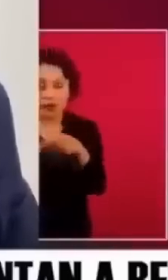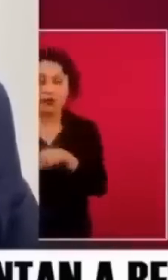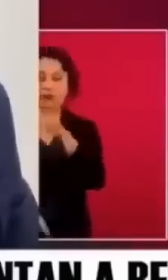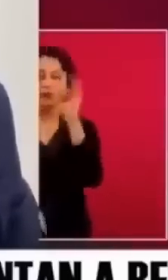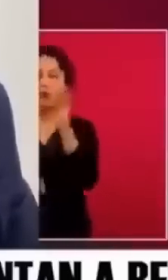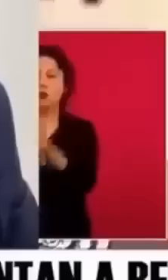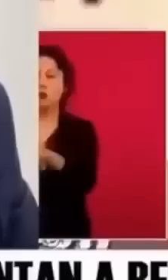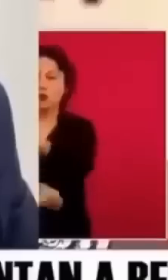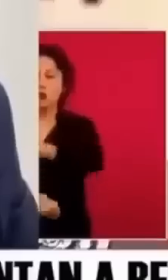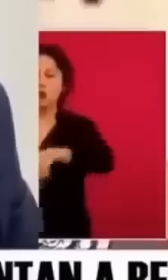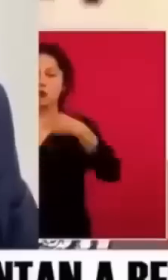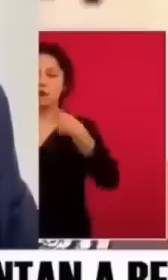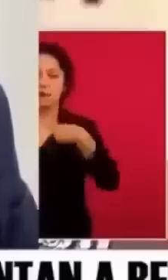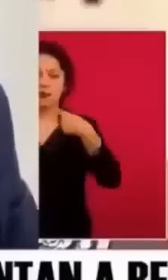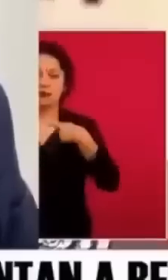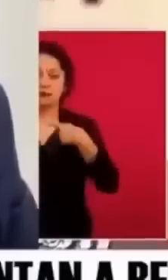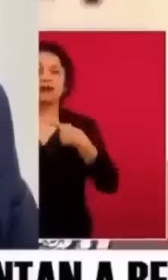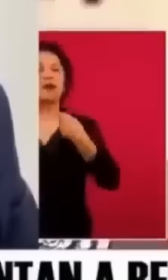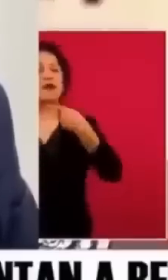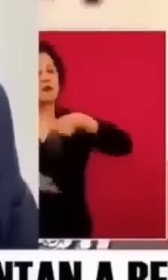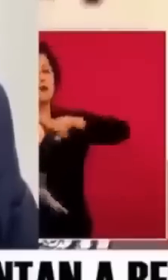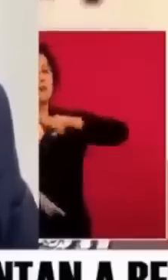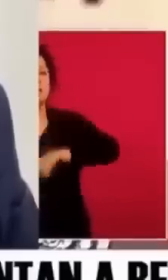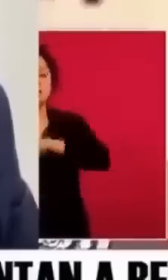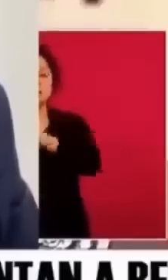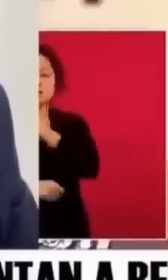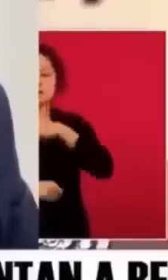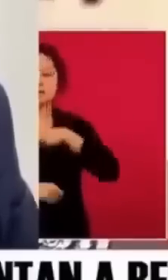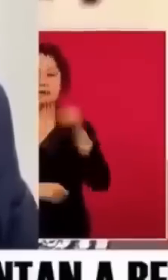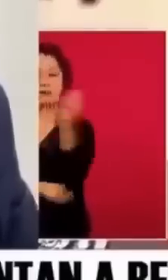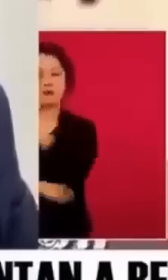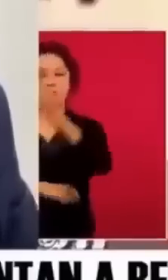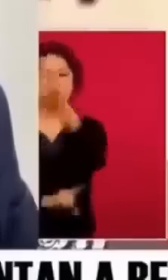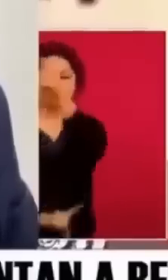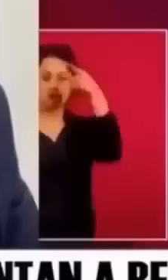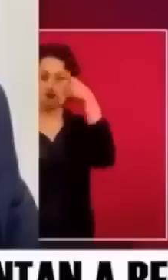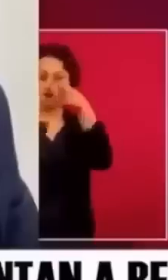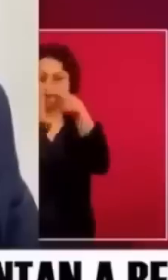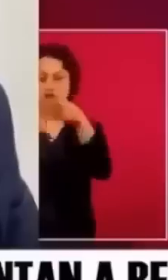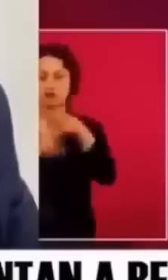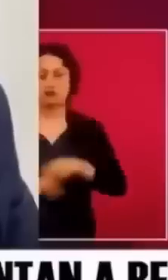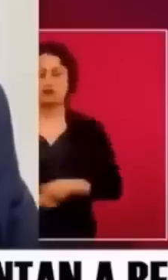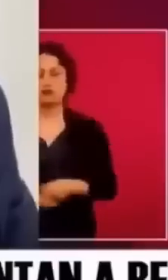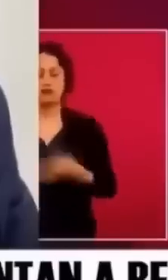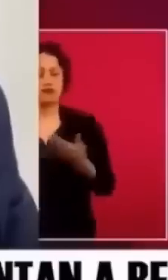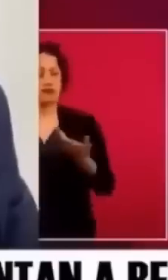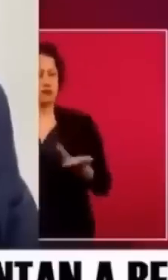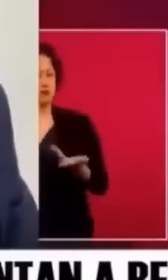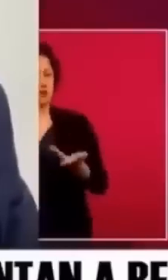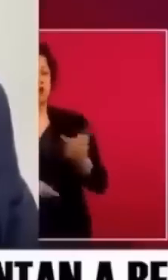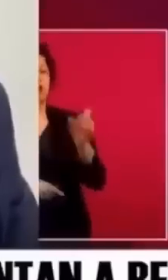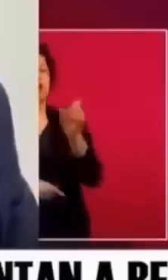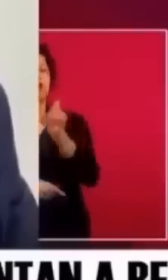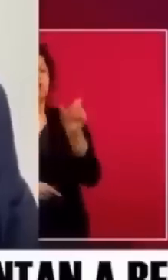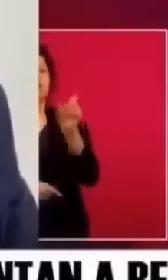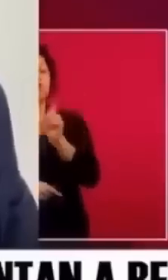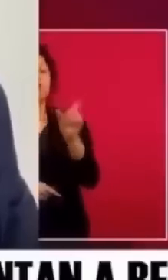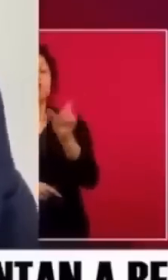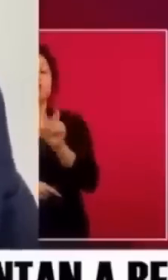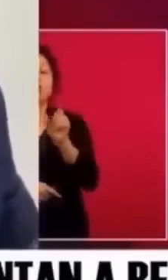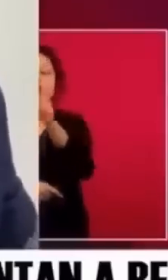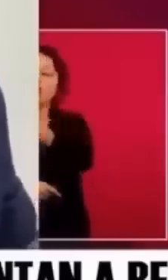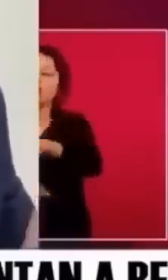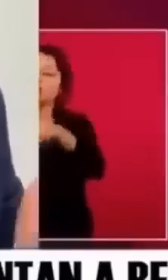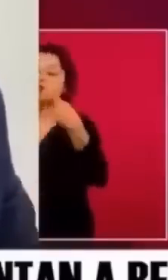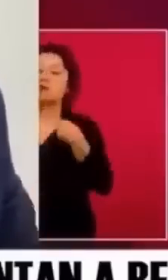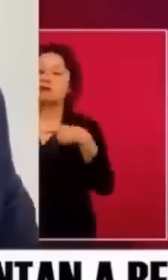que obvio que intenta sí o sí golpetear a esta cuarta transformación, pues ya no está recibiendo los 10 millones de